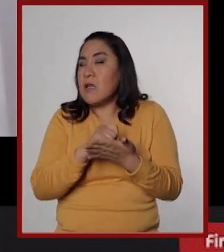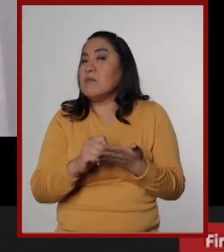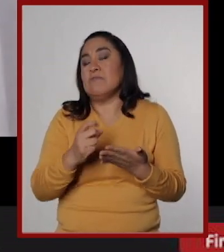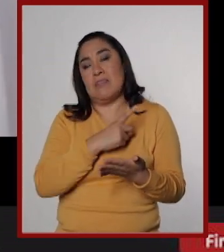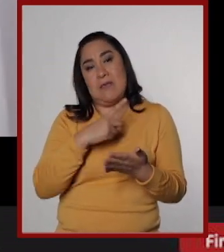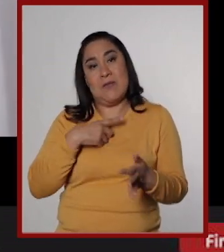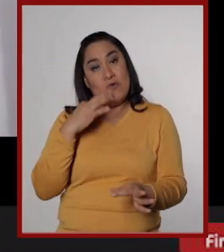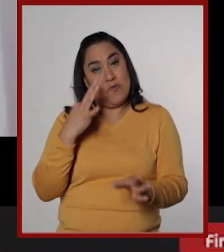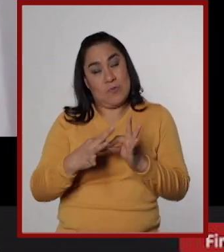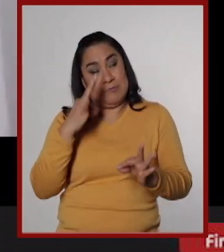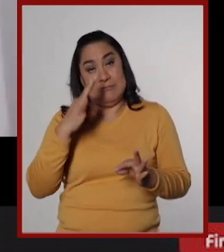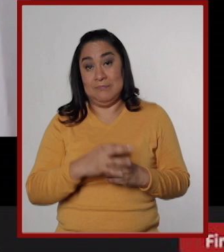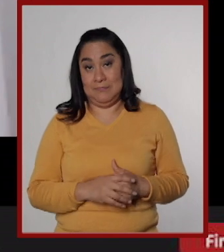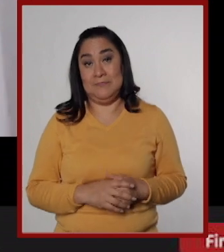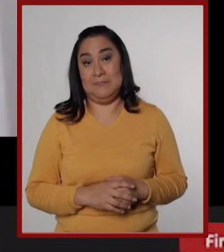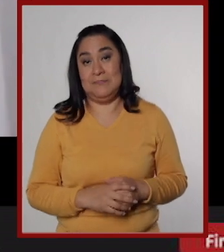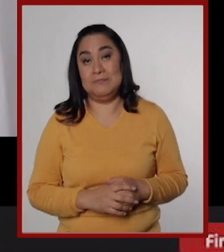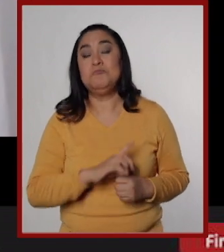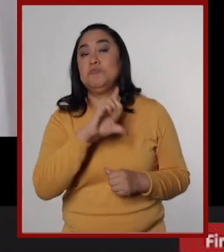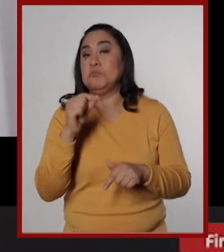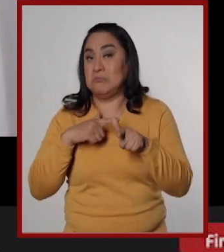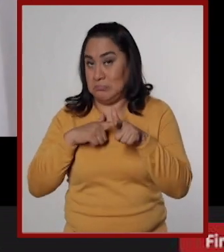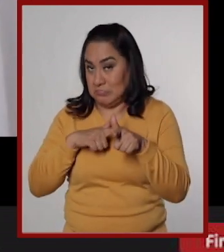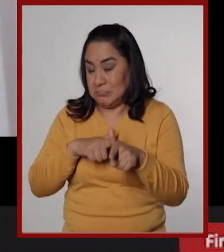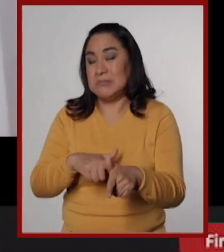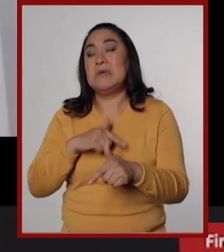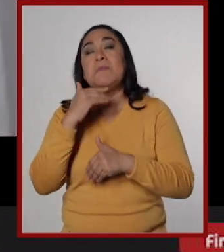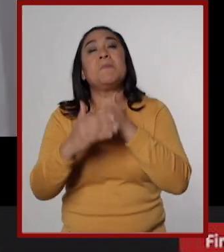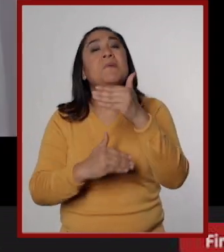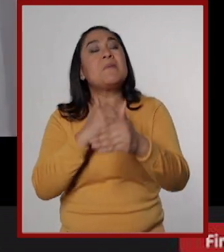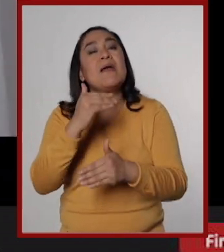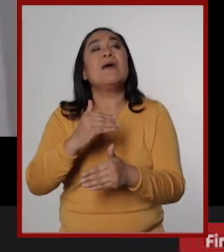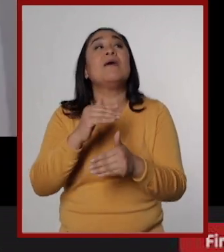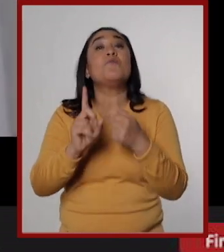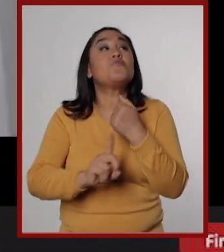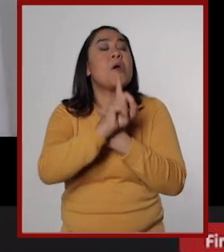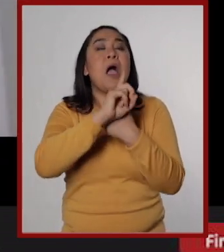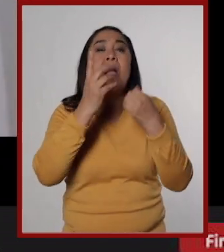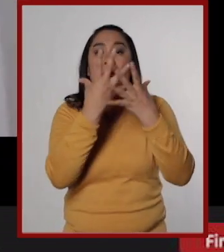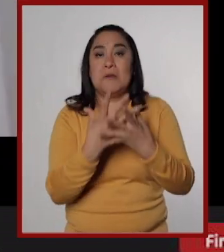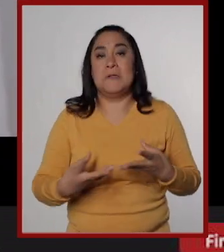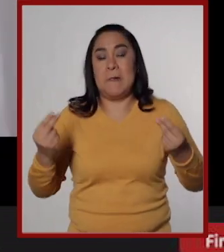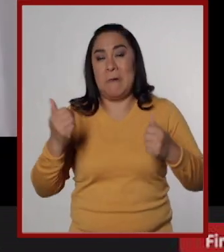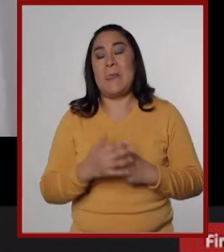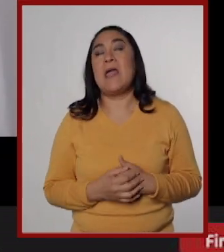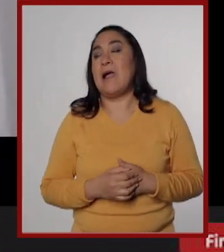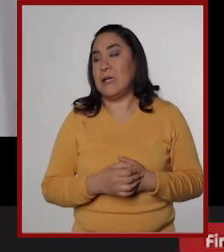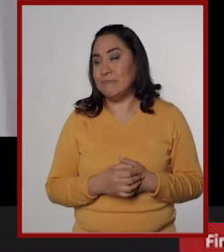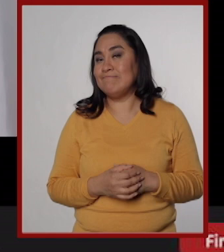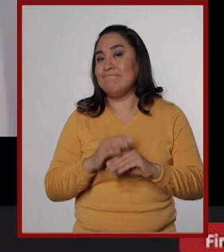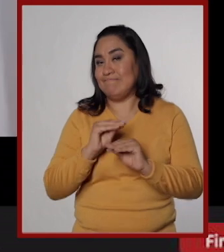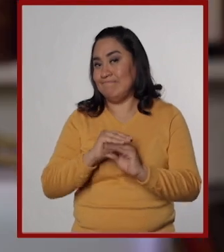cumplir. Entonces sí, ya seguimos avanzando porque ya resolvimos el conflicto. Claro.